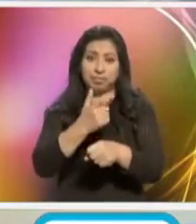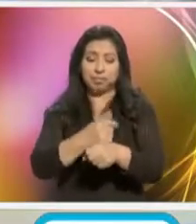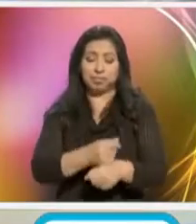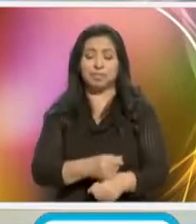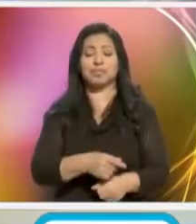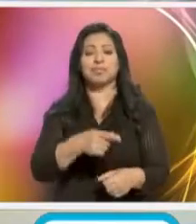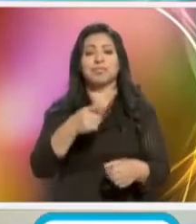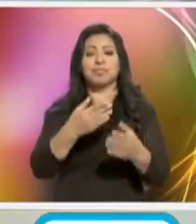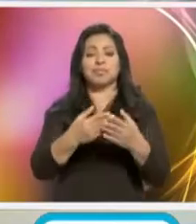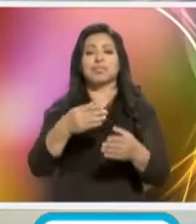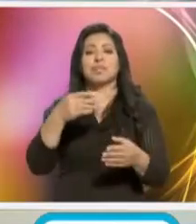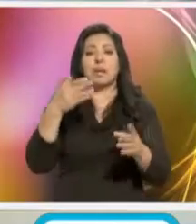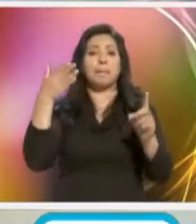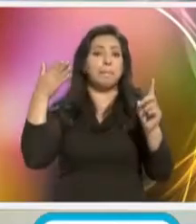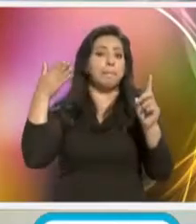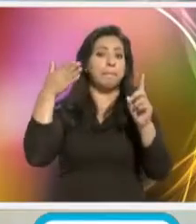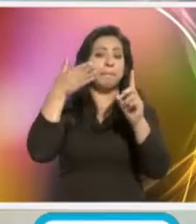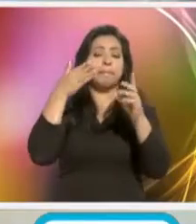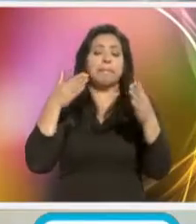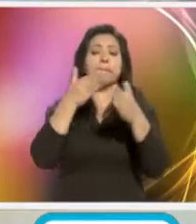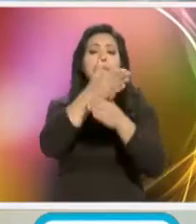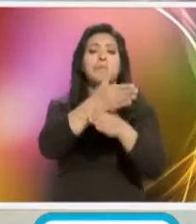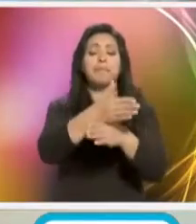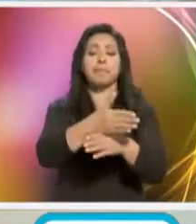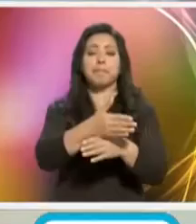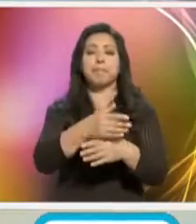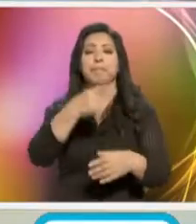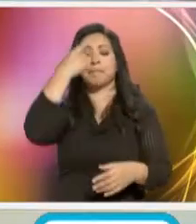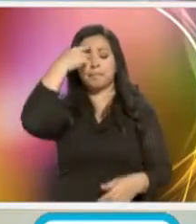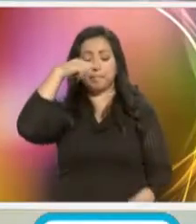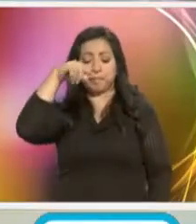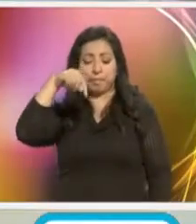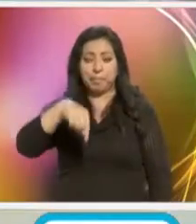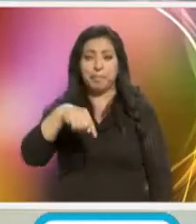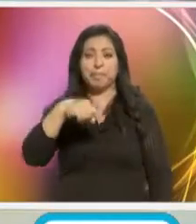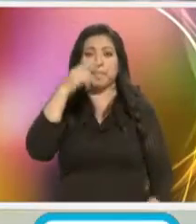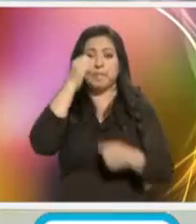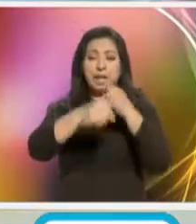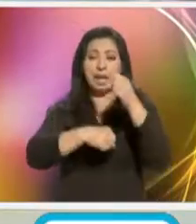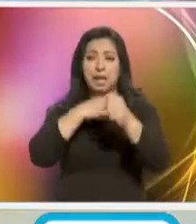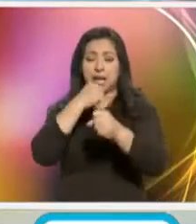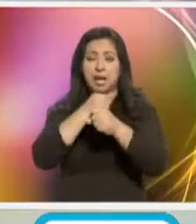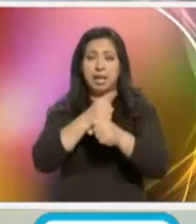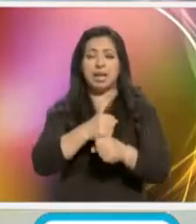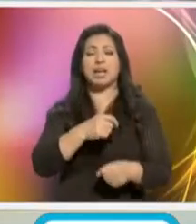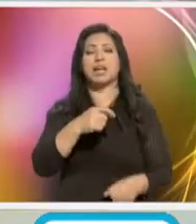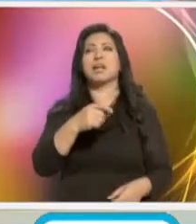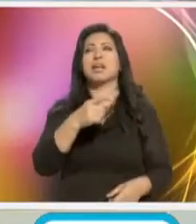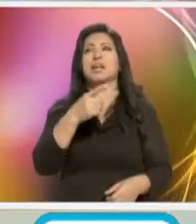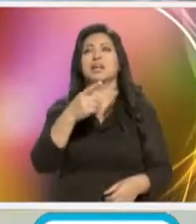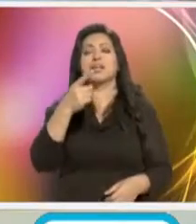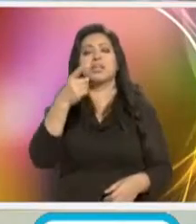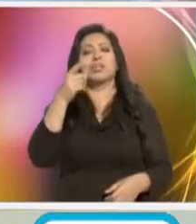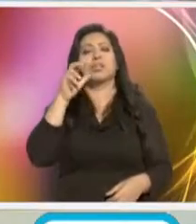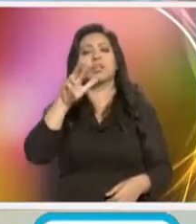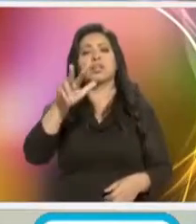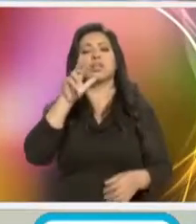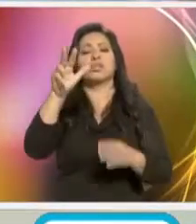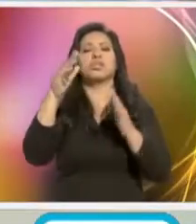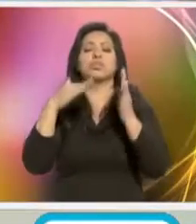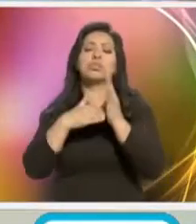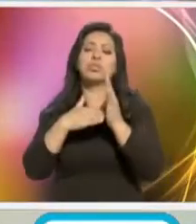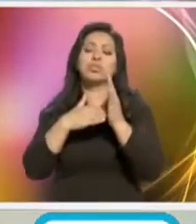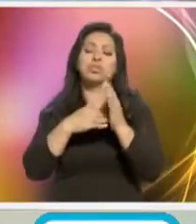meta para este año son más de 18,000 personas, superando la de la edición pasada. Y bueno, tenemos más de